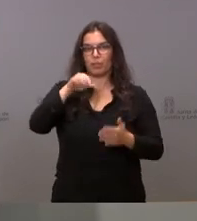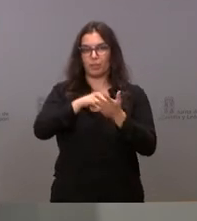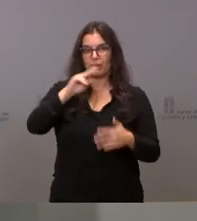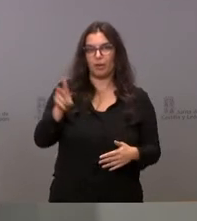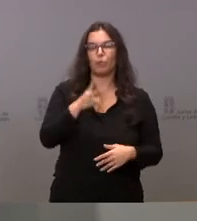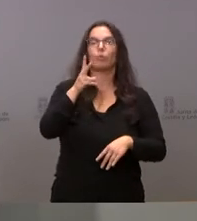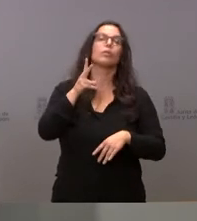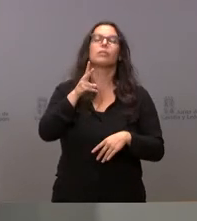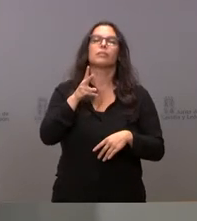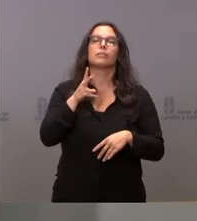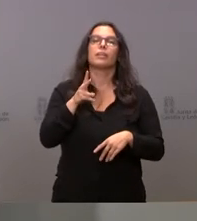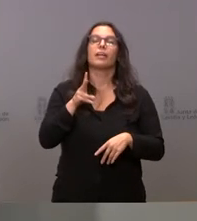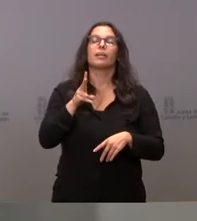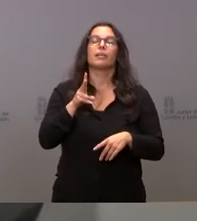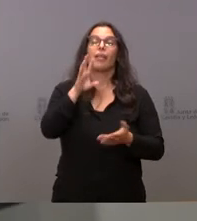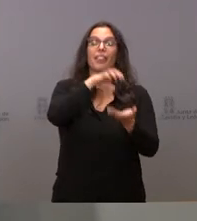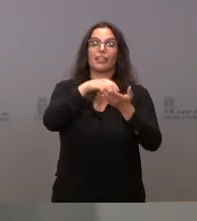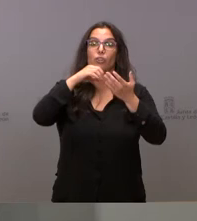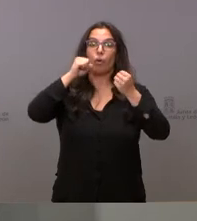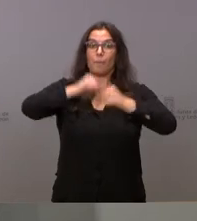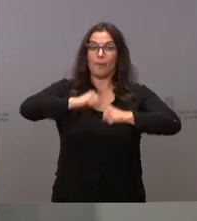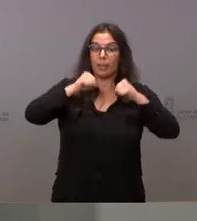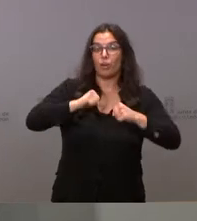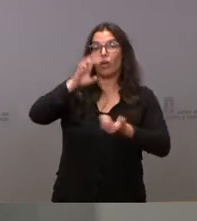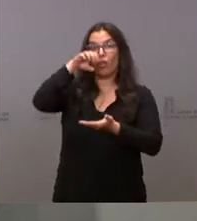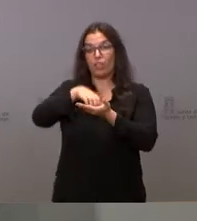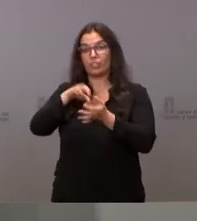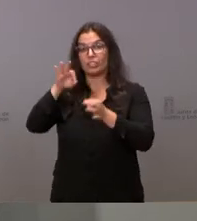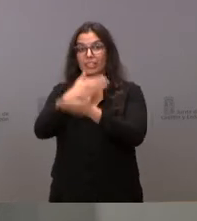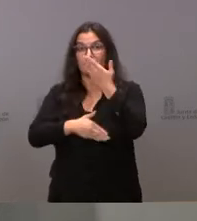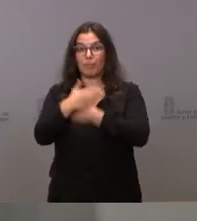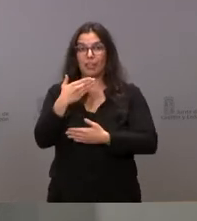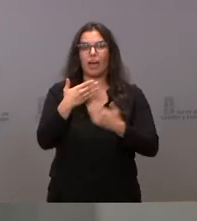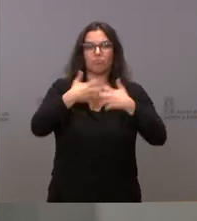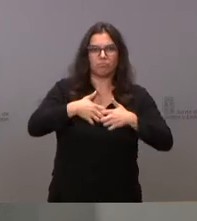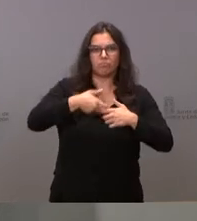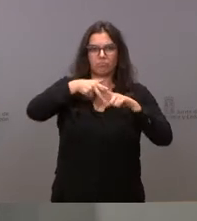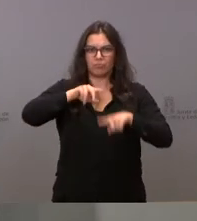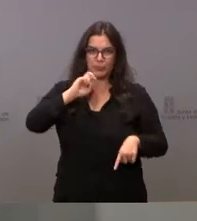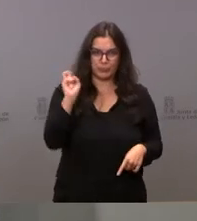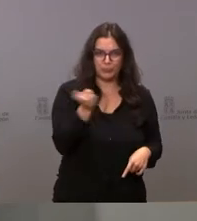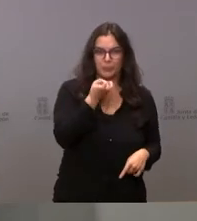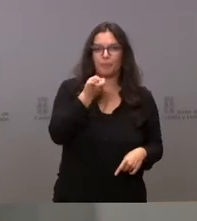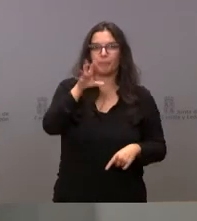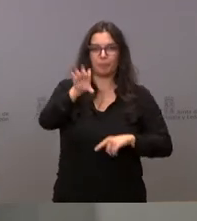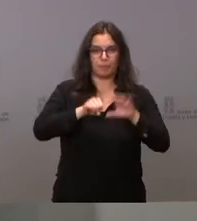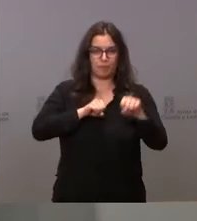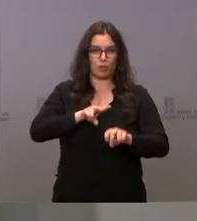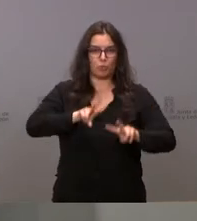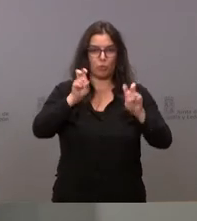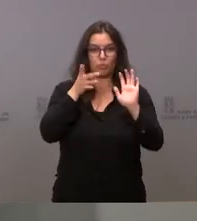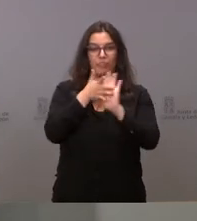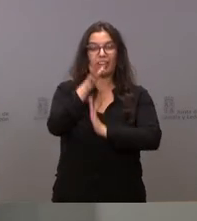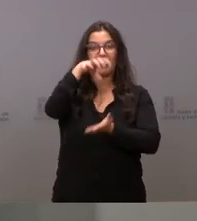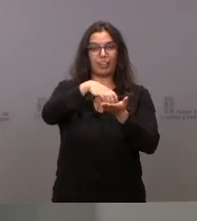nuevo equipamiento para los centros de personas mayores y personas con discapacidad. Se trata de los centros